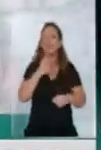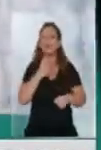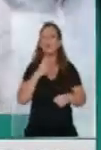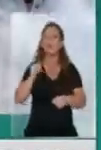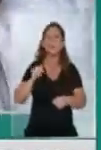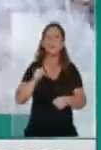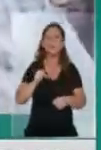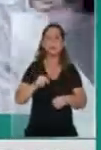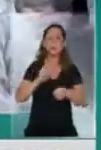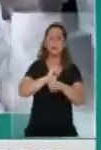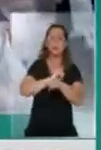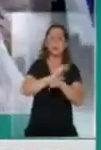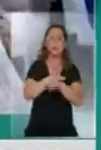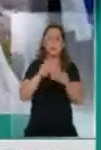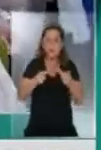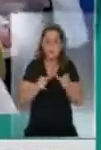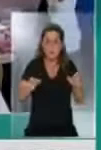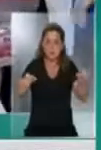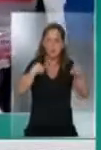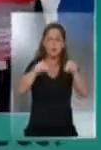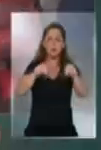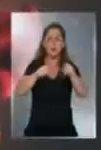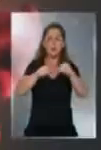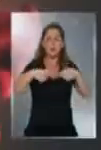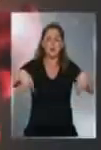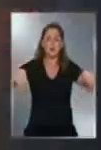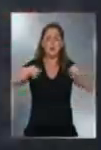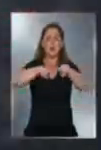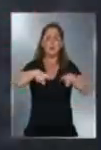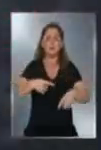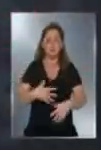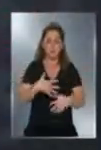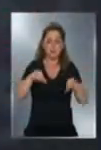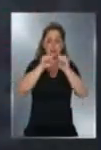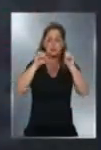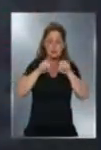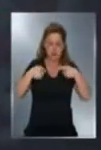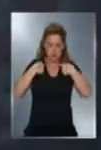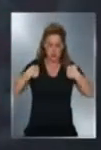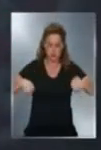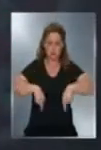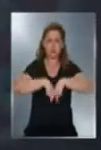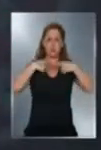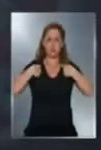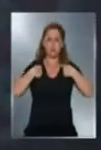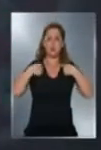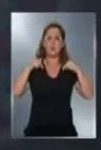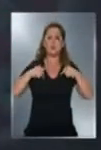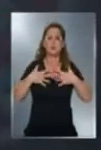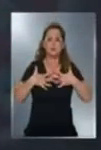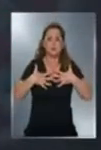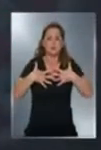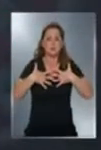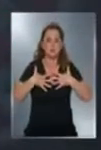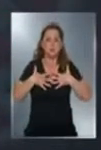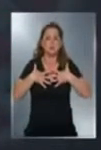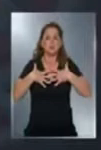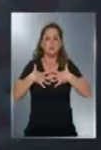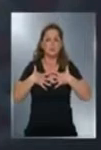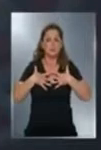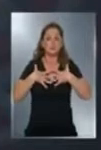tiene manifestación primordial en el sistema respiratorio y desde ese punto de vista su sintomatología